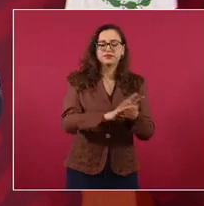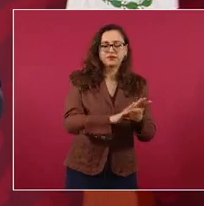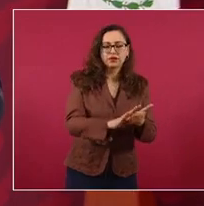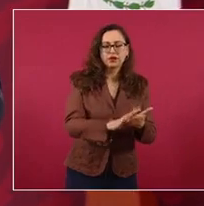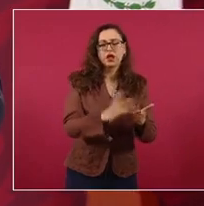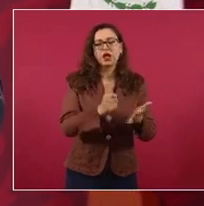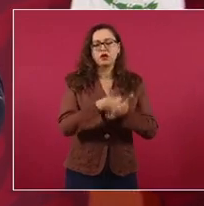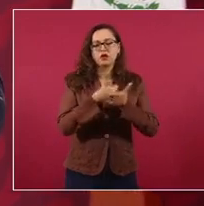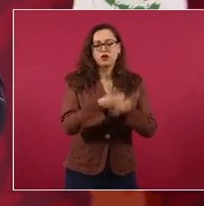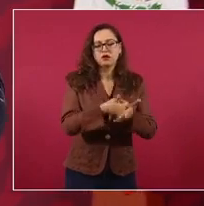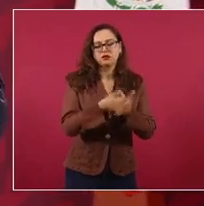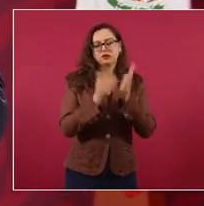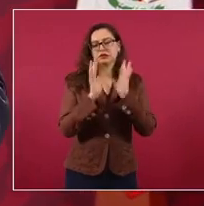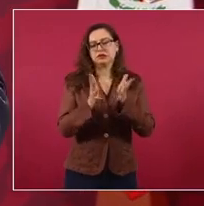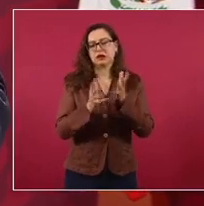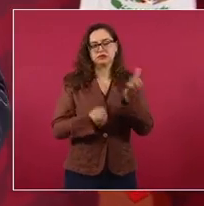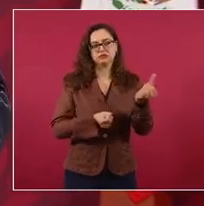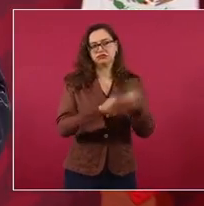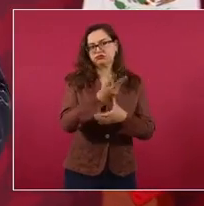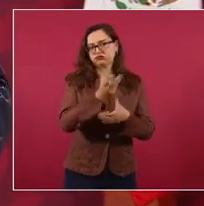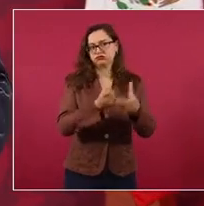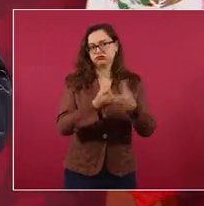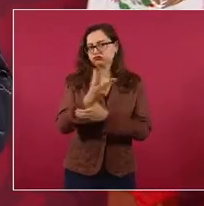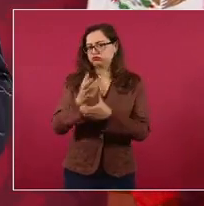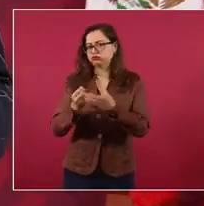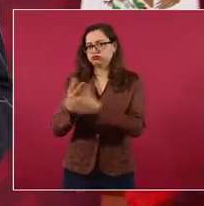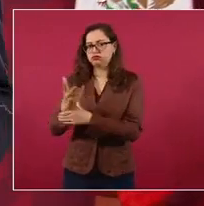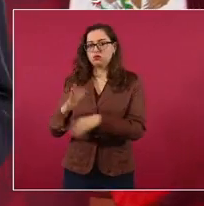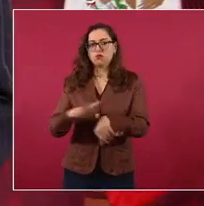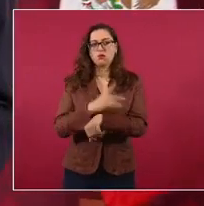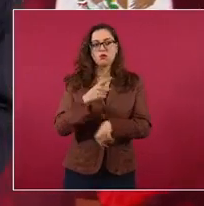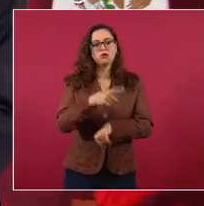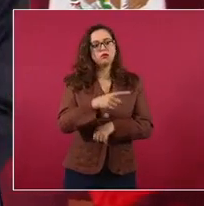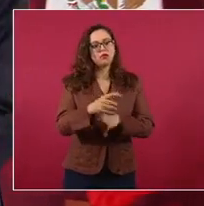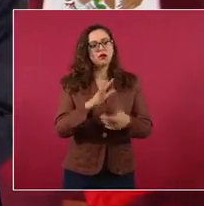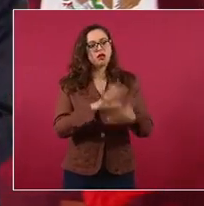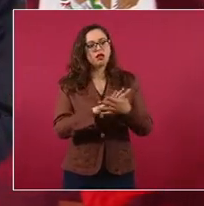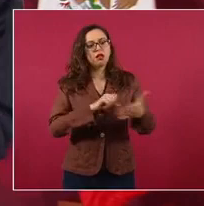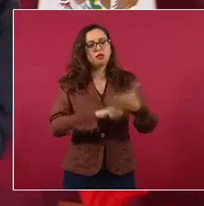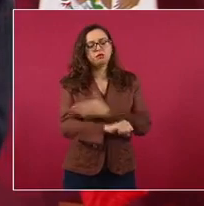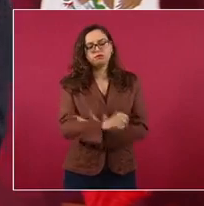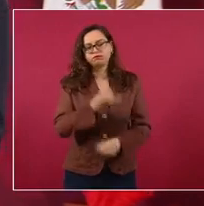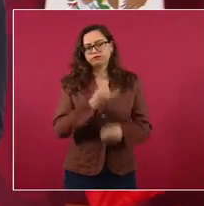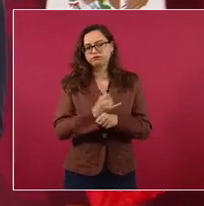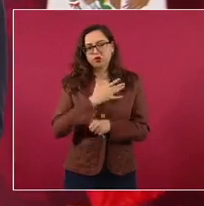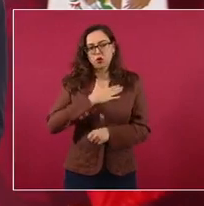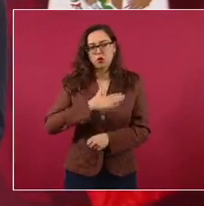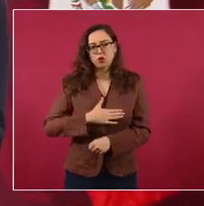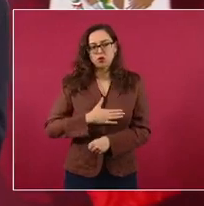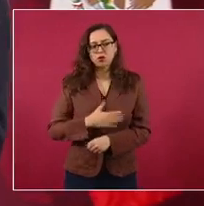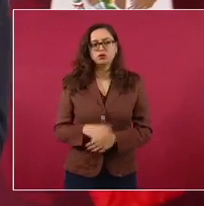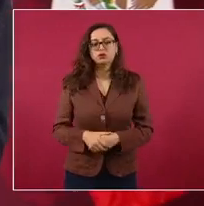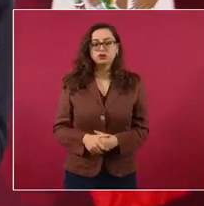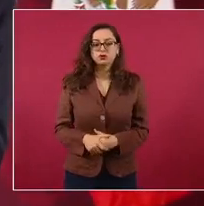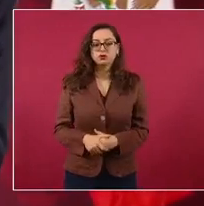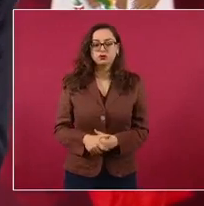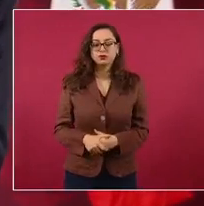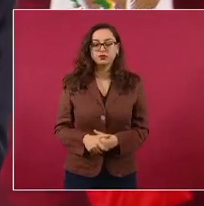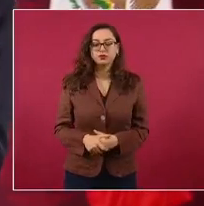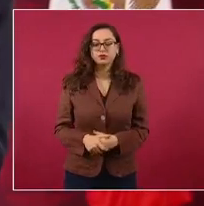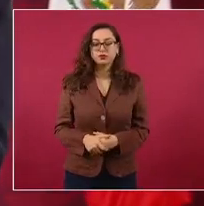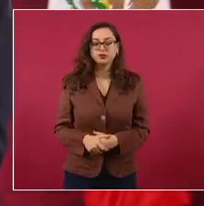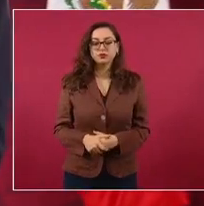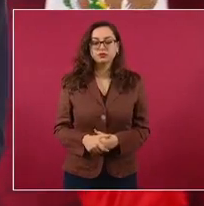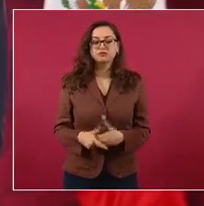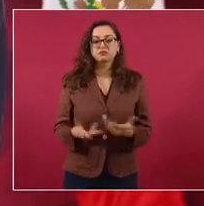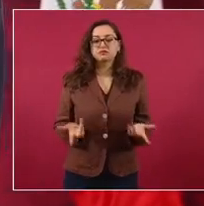personas que injustamente están en la cárcel por falta de